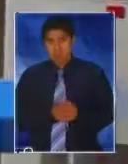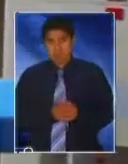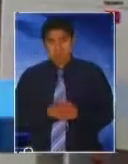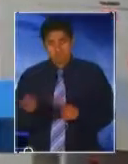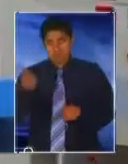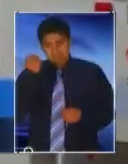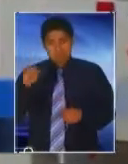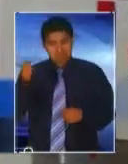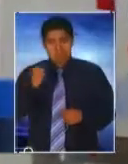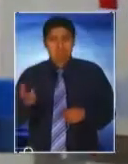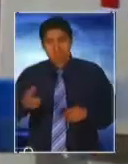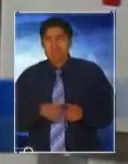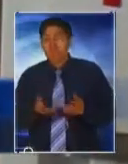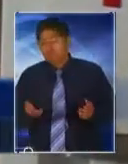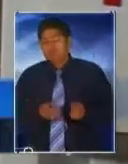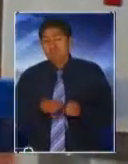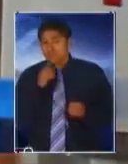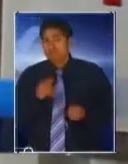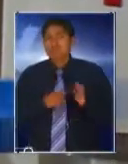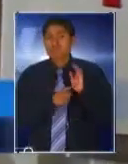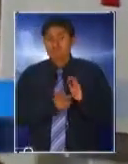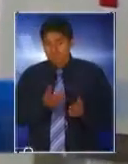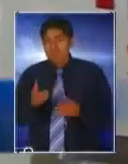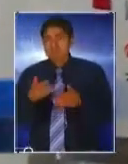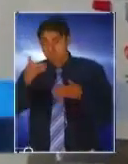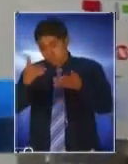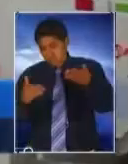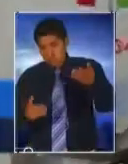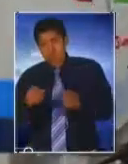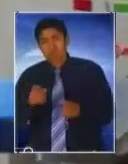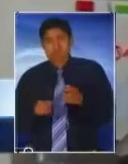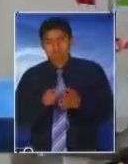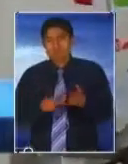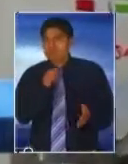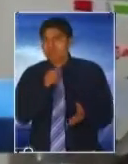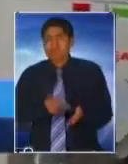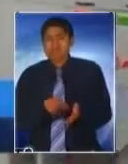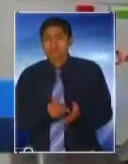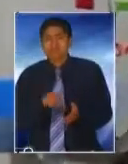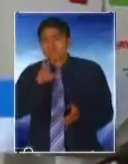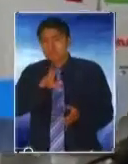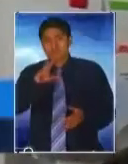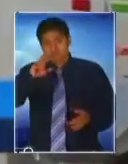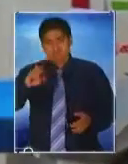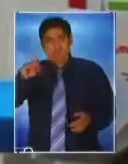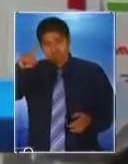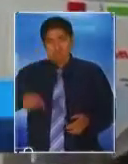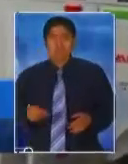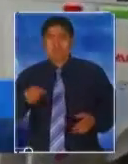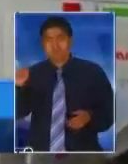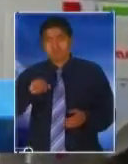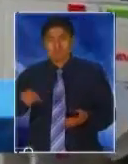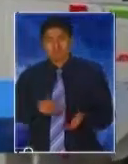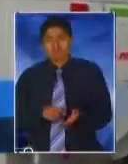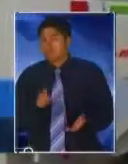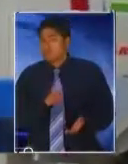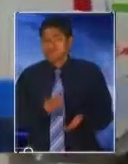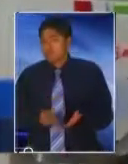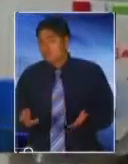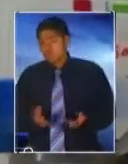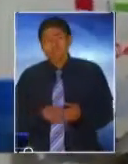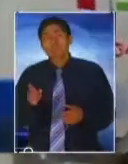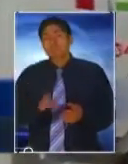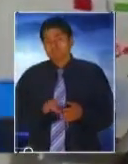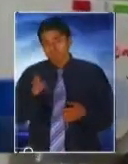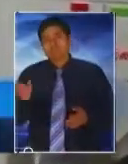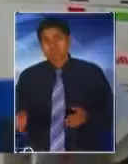resistencia hay resistencia obviamente te estoy mostrando la relación de las personas que debe saca más o menos hay 30 mil soles en deuda que no se paga